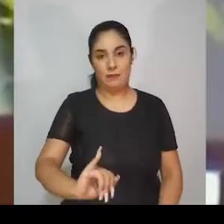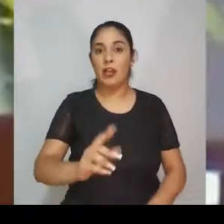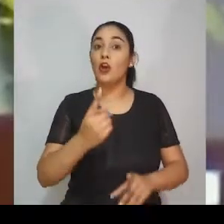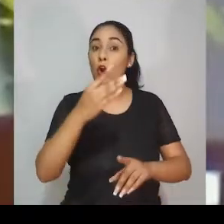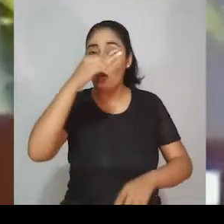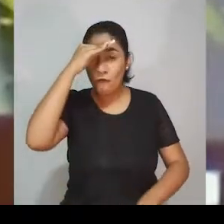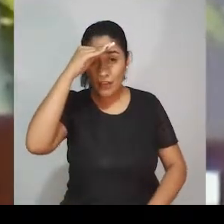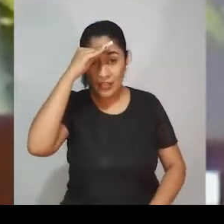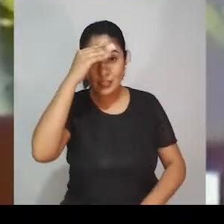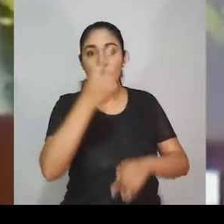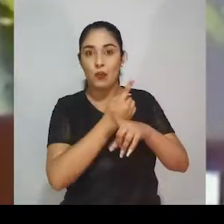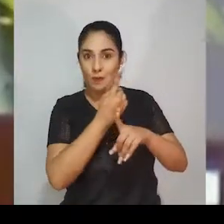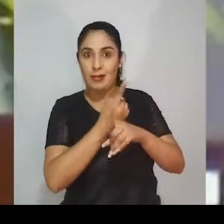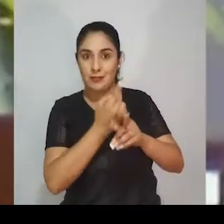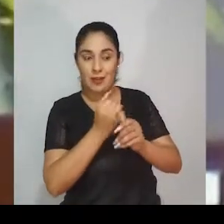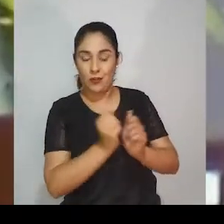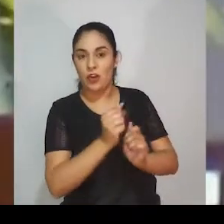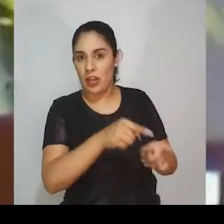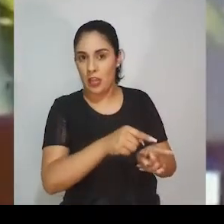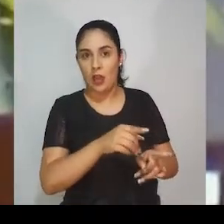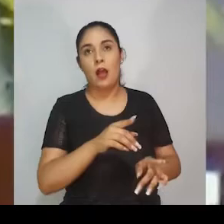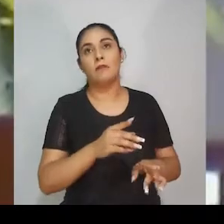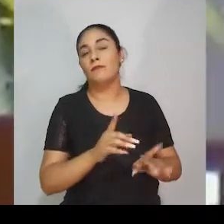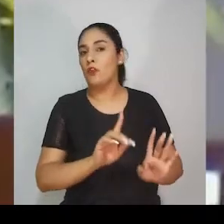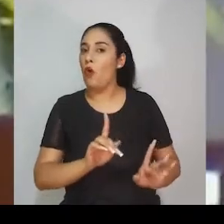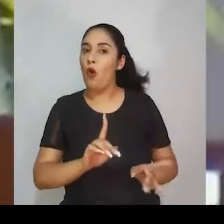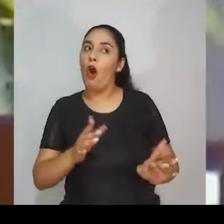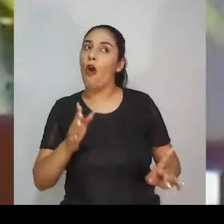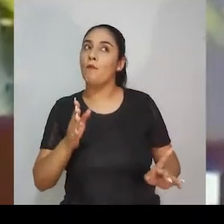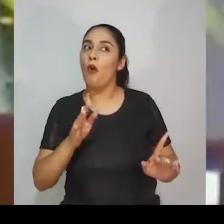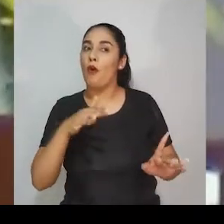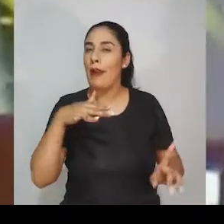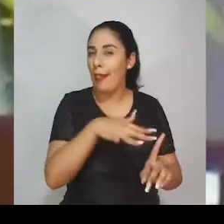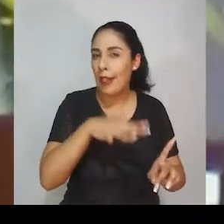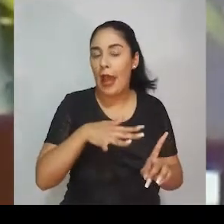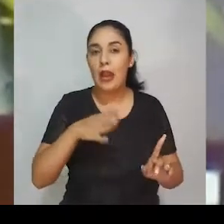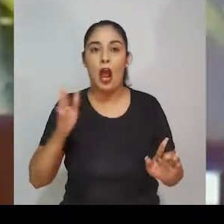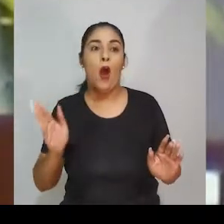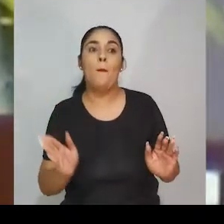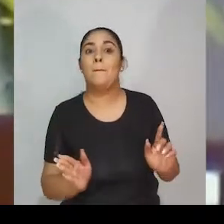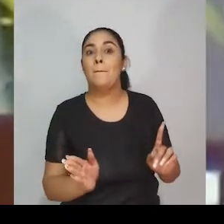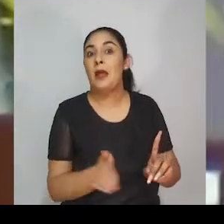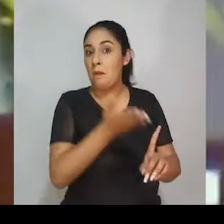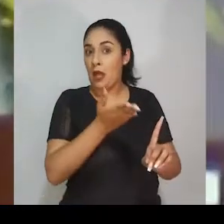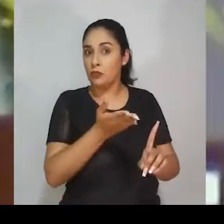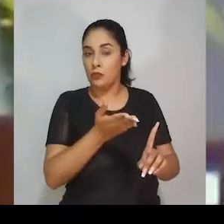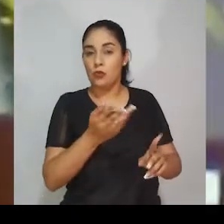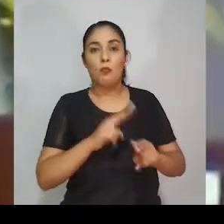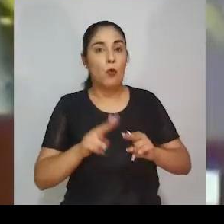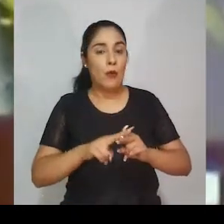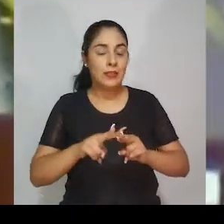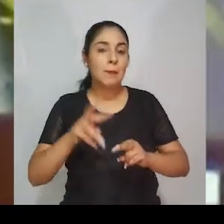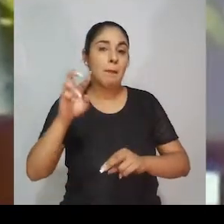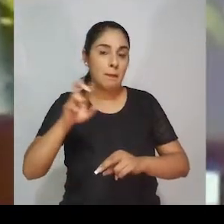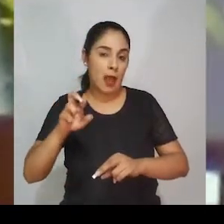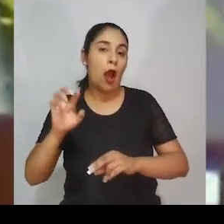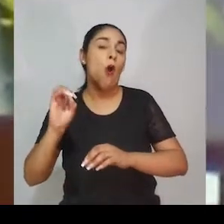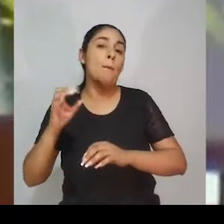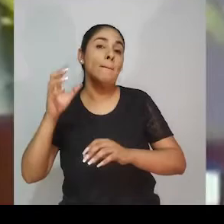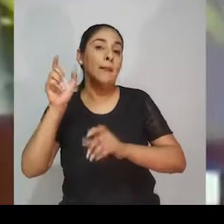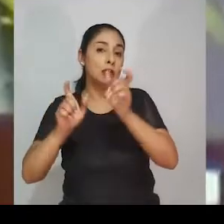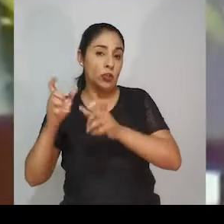la confianza y dialogar con ella, antes que retarla o quizás darle un palmazo, como muchos padres lo hacen o